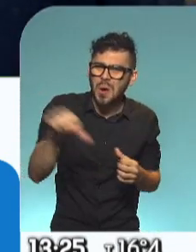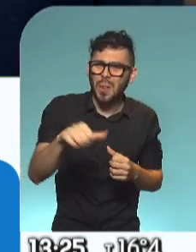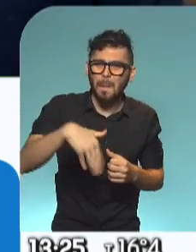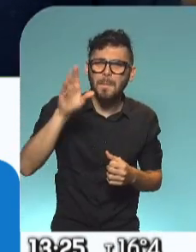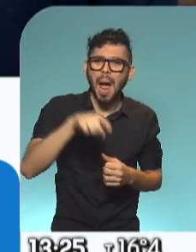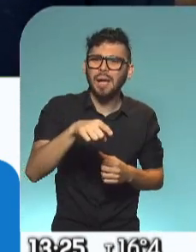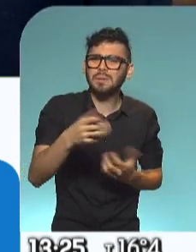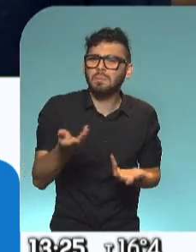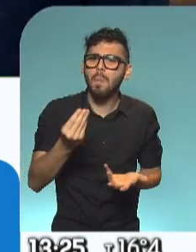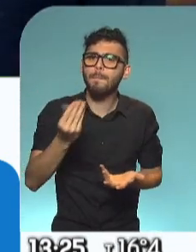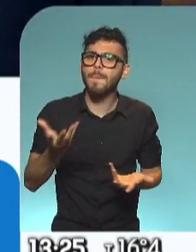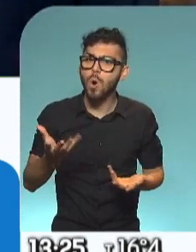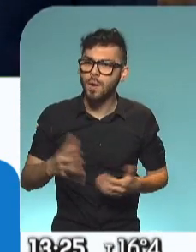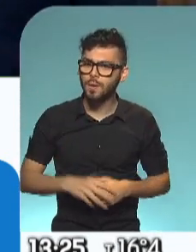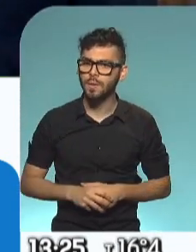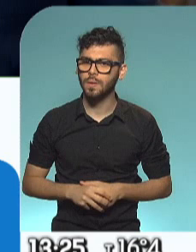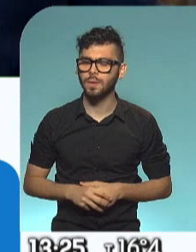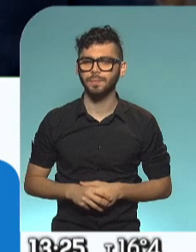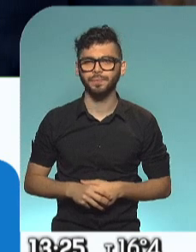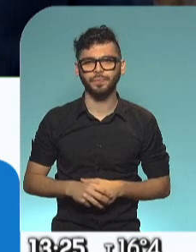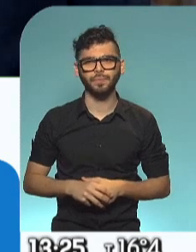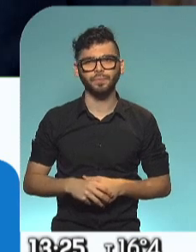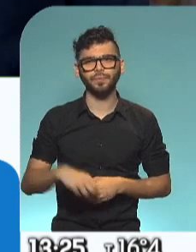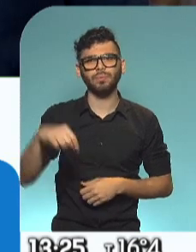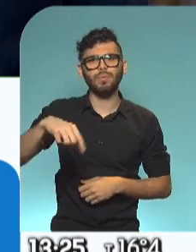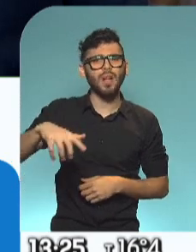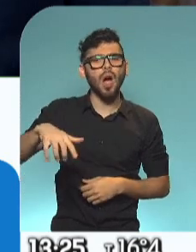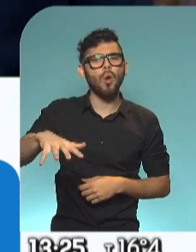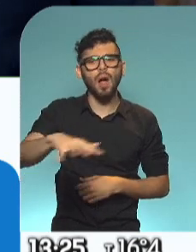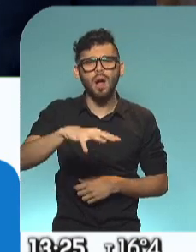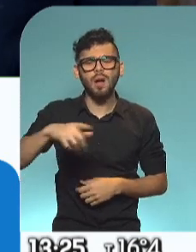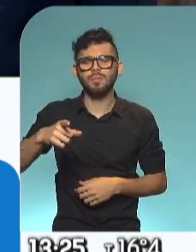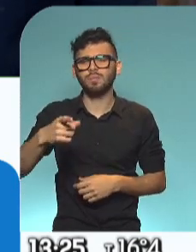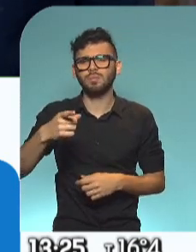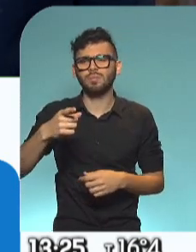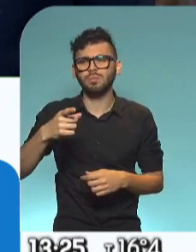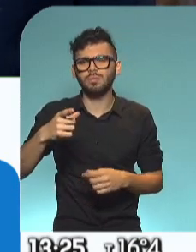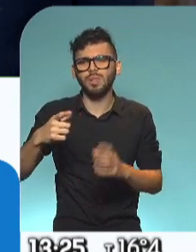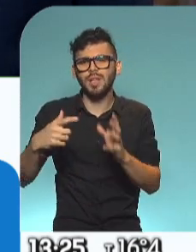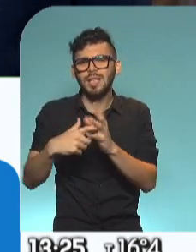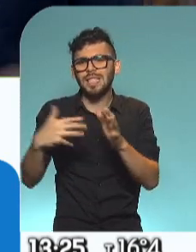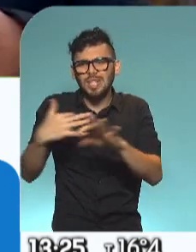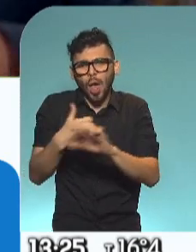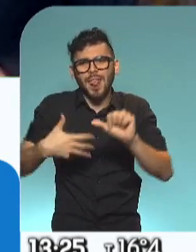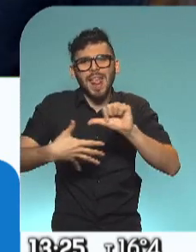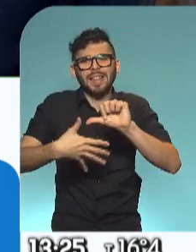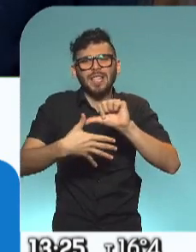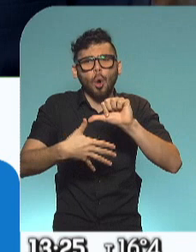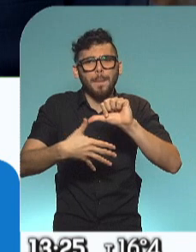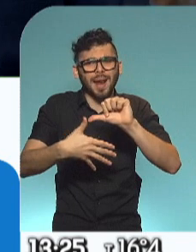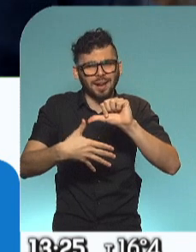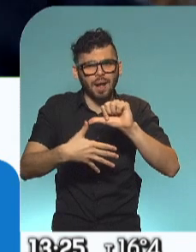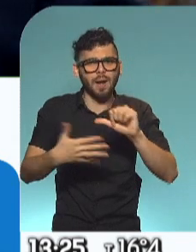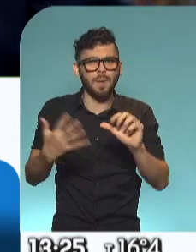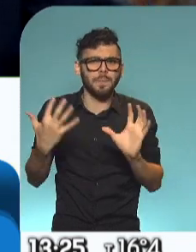Doctora, una de las experiencias que estamos viviendo en general en las ciudades de Latinoamérica, justamente